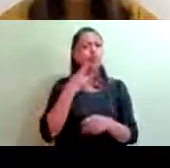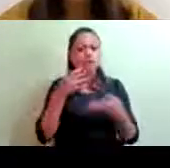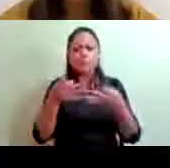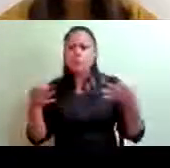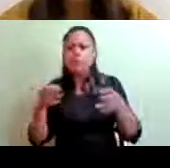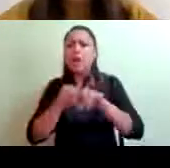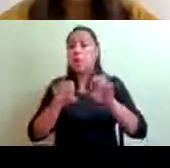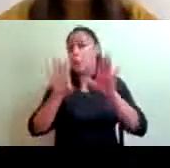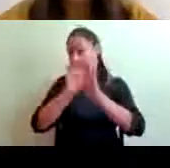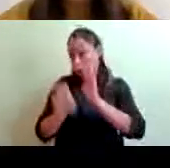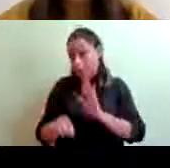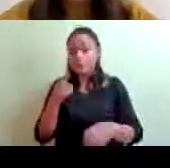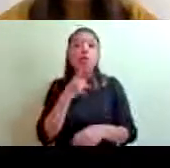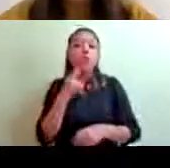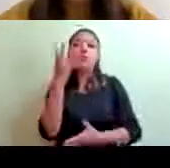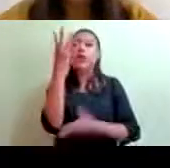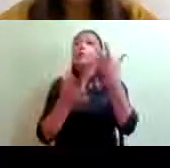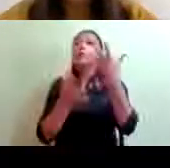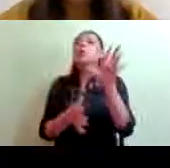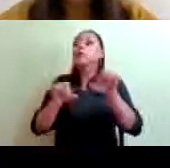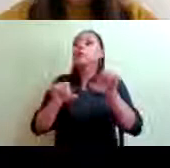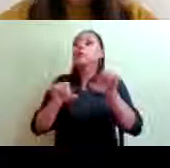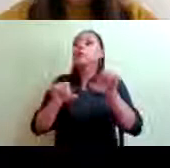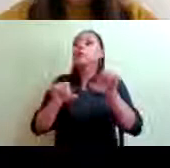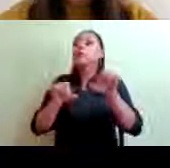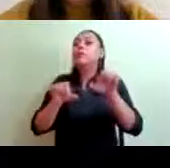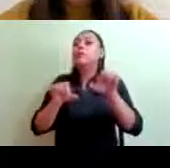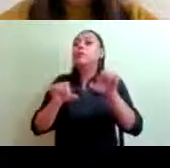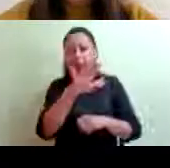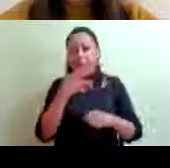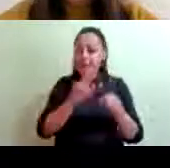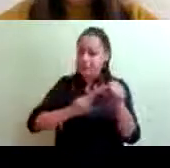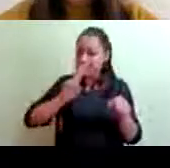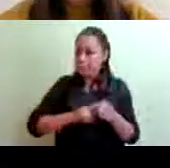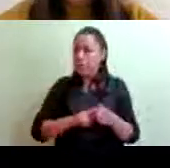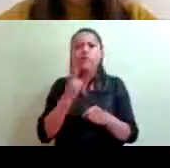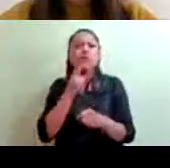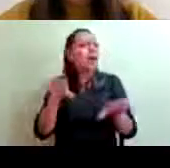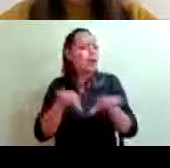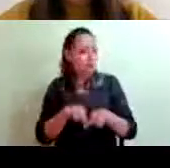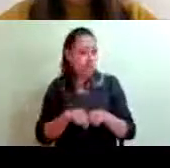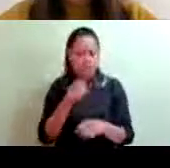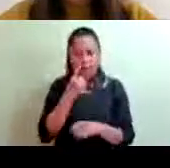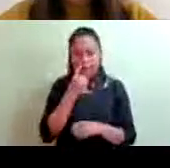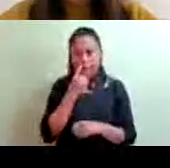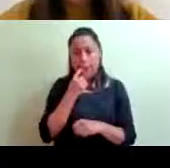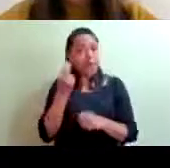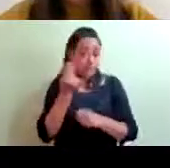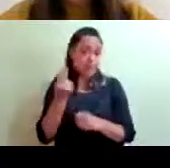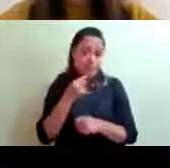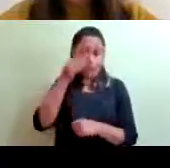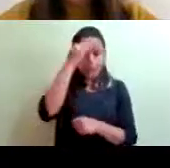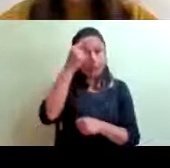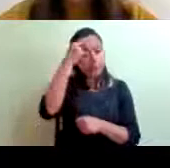las áreas naturales. Tiene que ver con cómo se conocen, para poderse cuidar, cómo se interpretan y cómo se disfrutan.